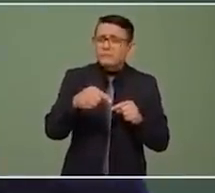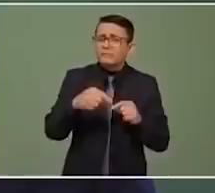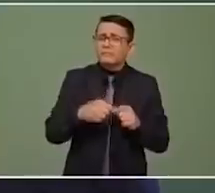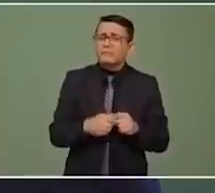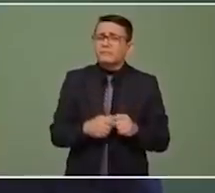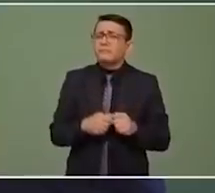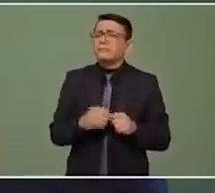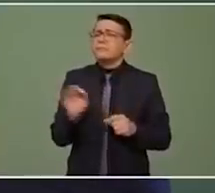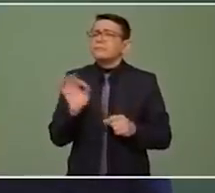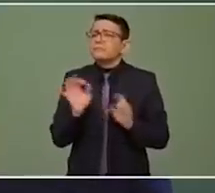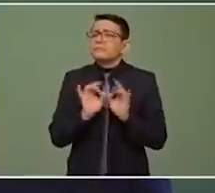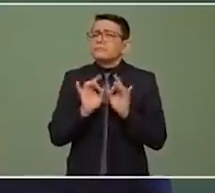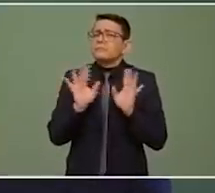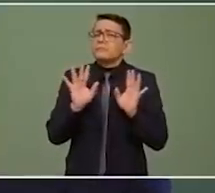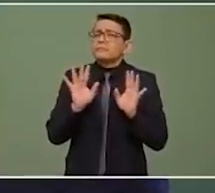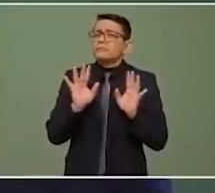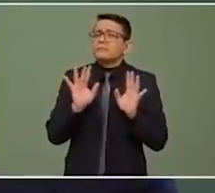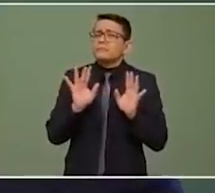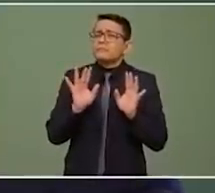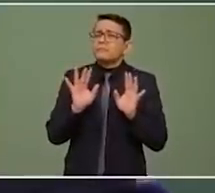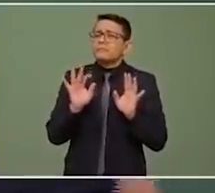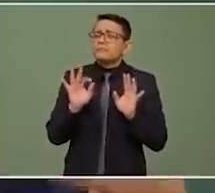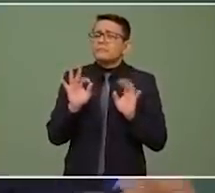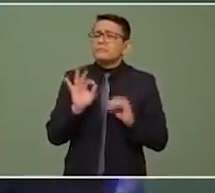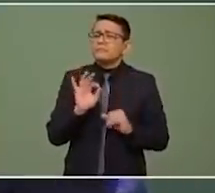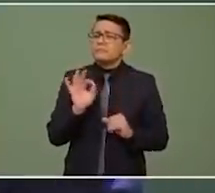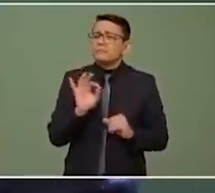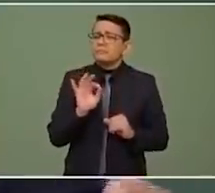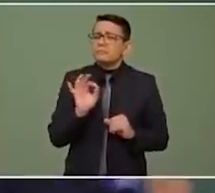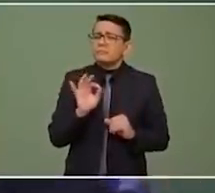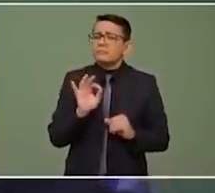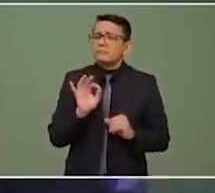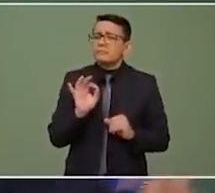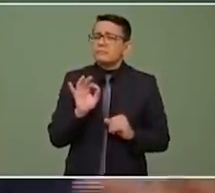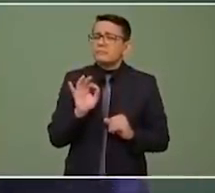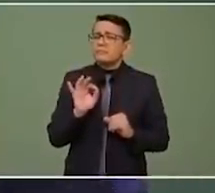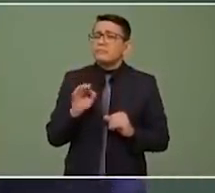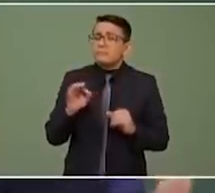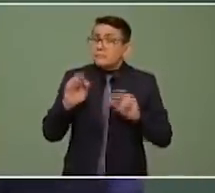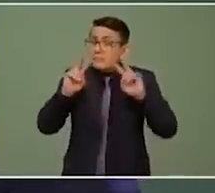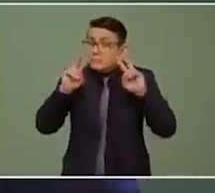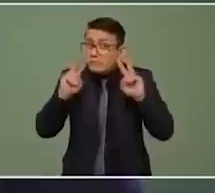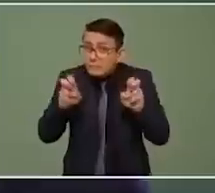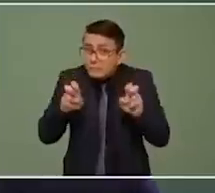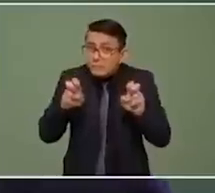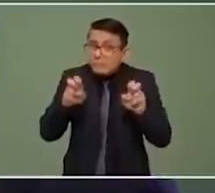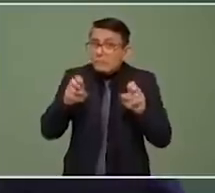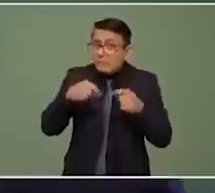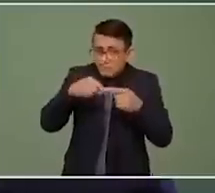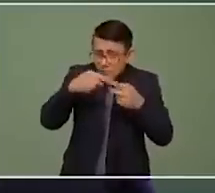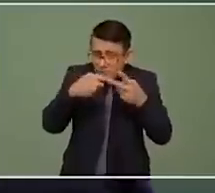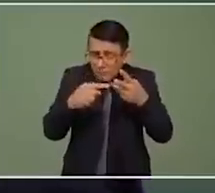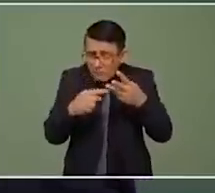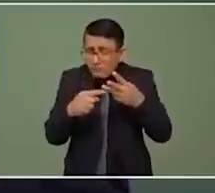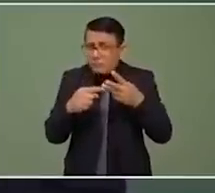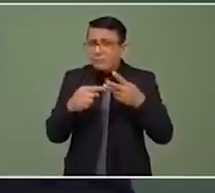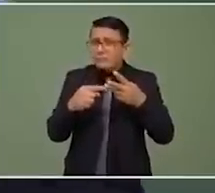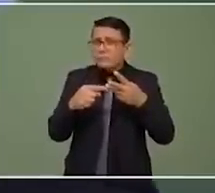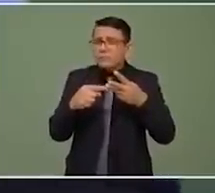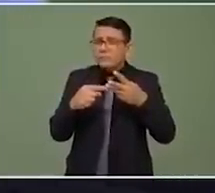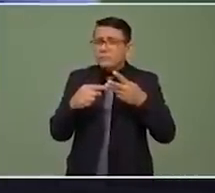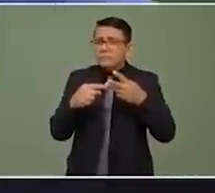lo que pasa es que en el tema de la educación un nudo